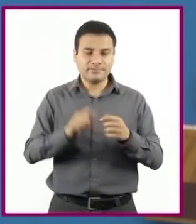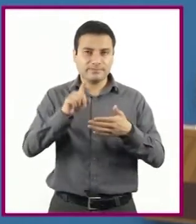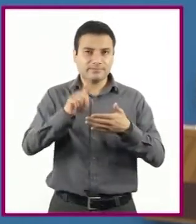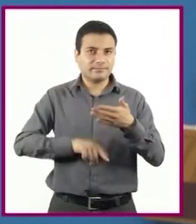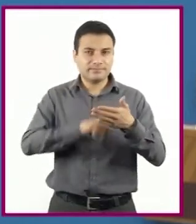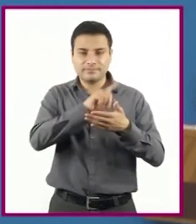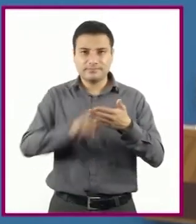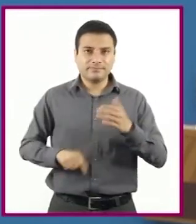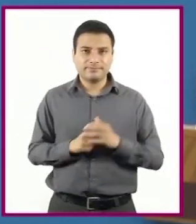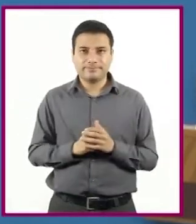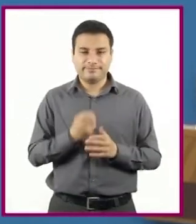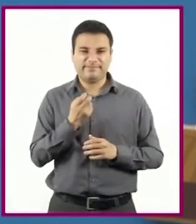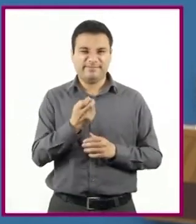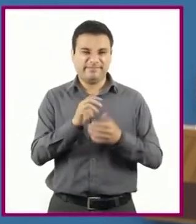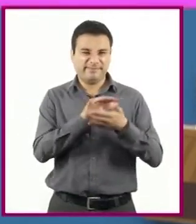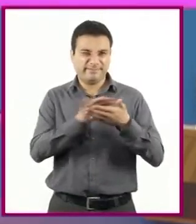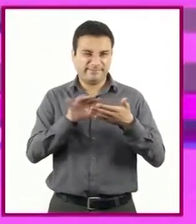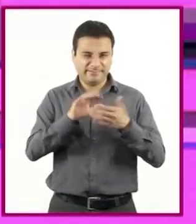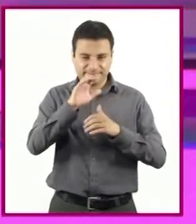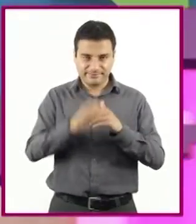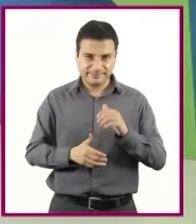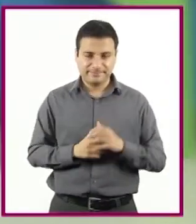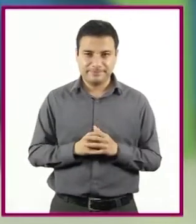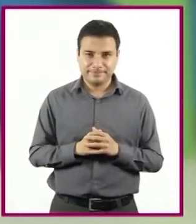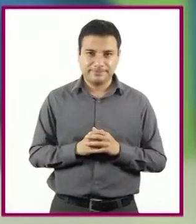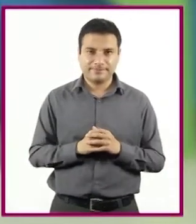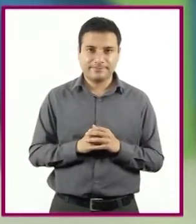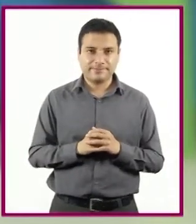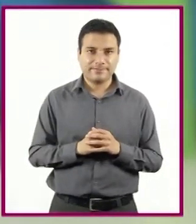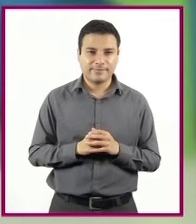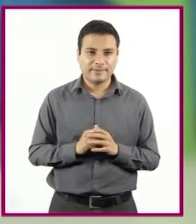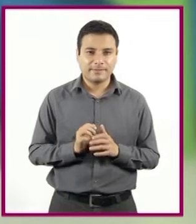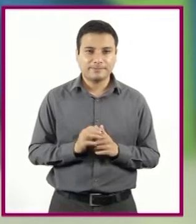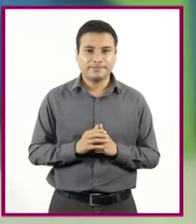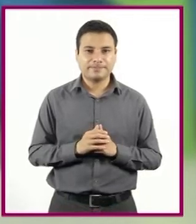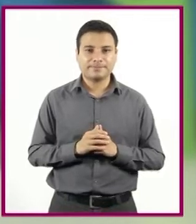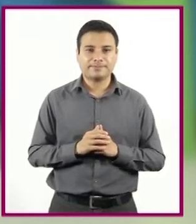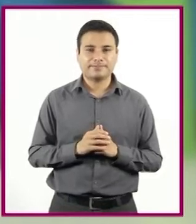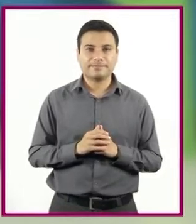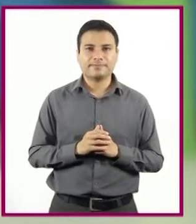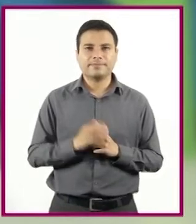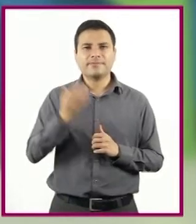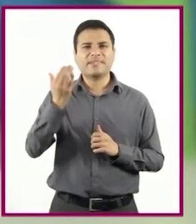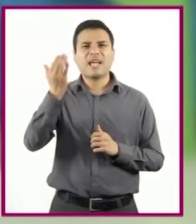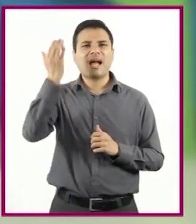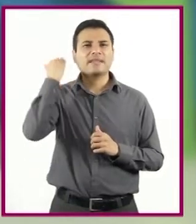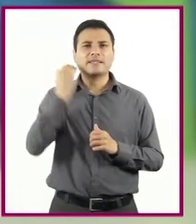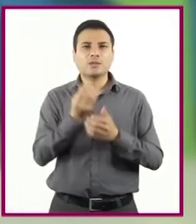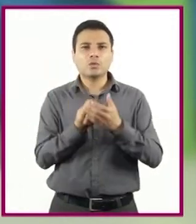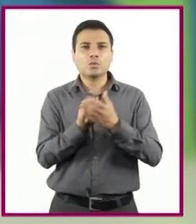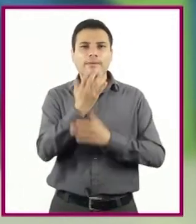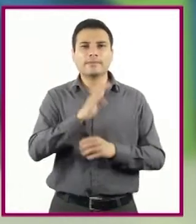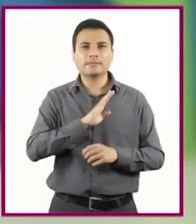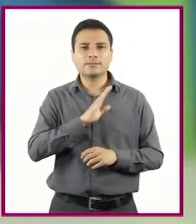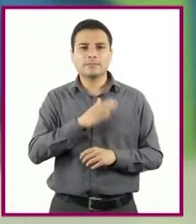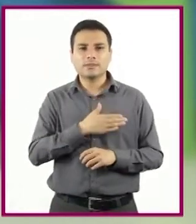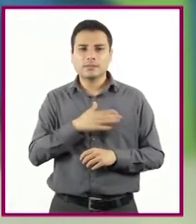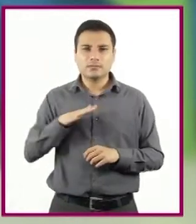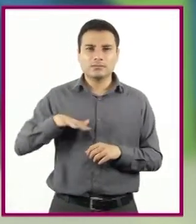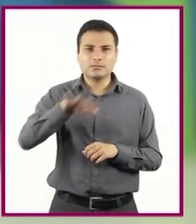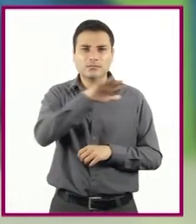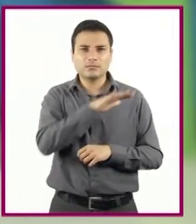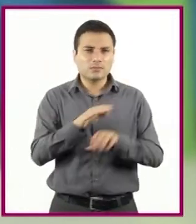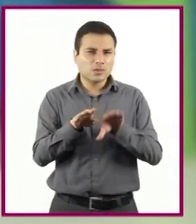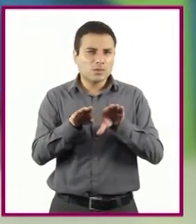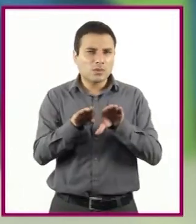fueren. Hasta aquí la lectura. ¿Cuáles son las situaciones de la sociedad novohispana que estas medidas buscaban